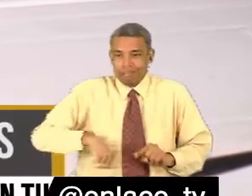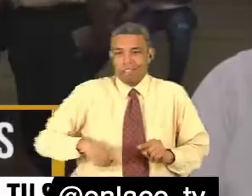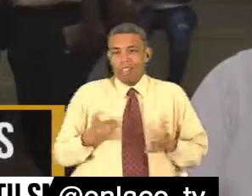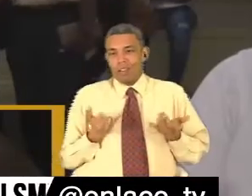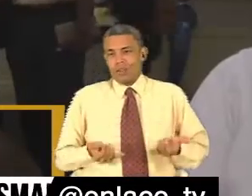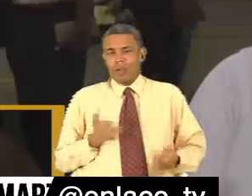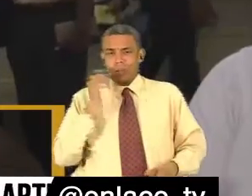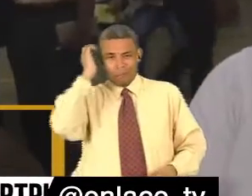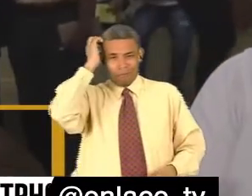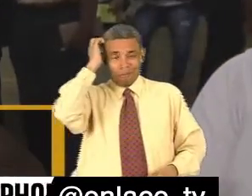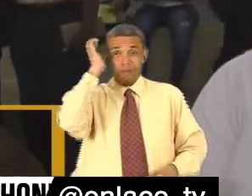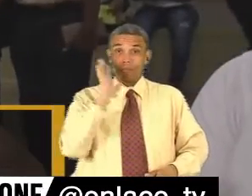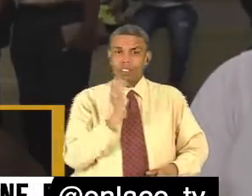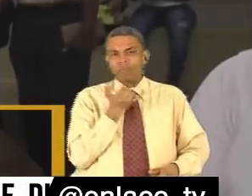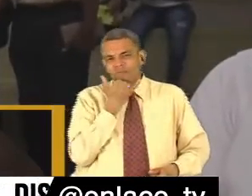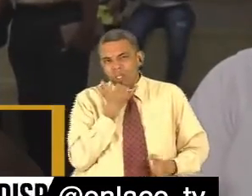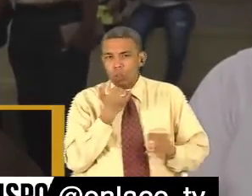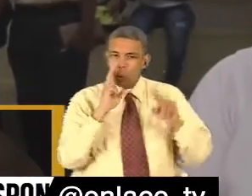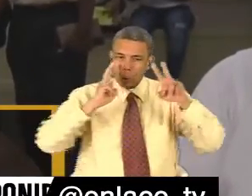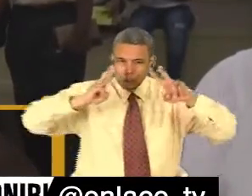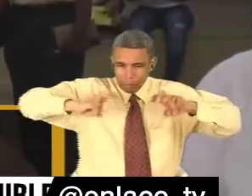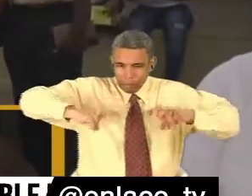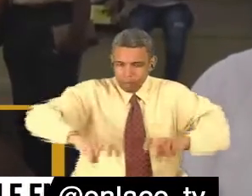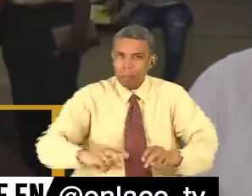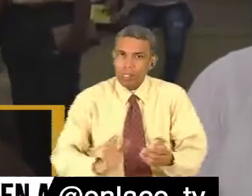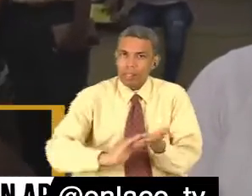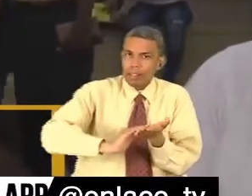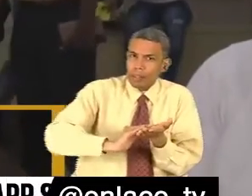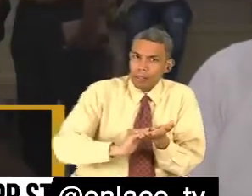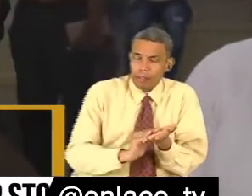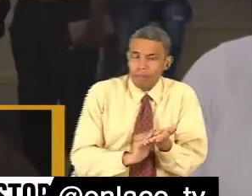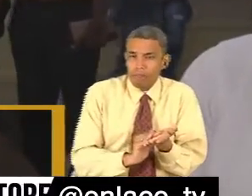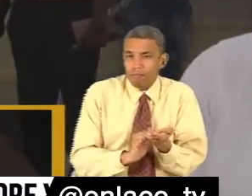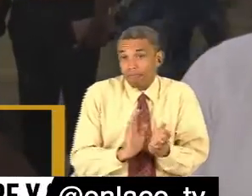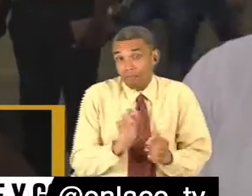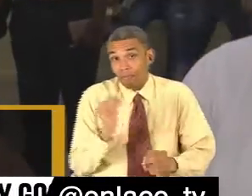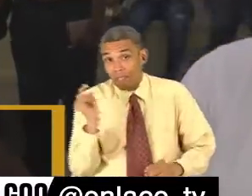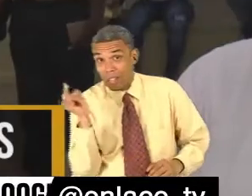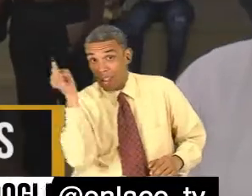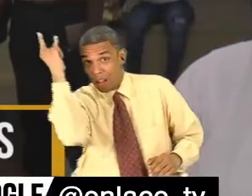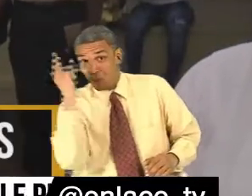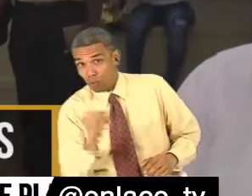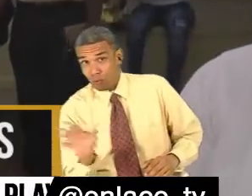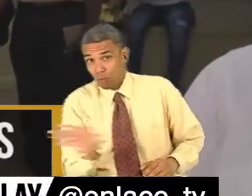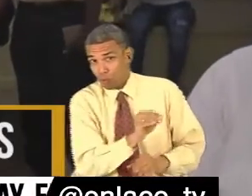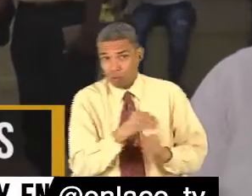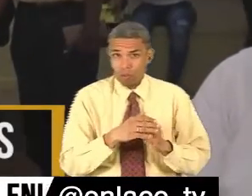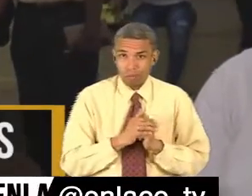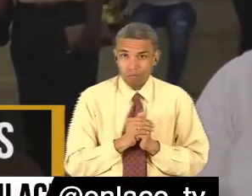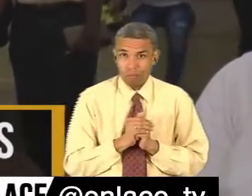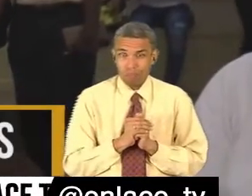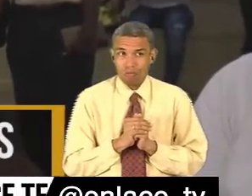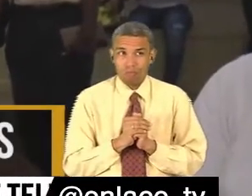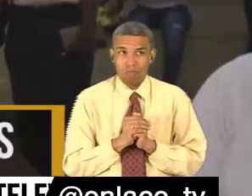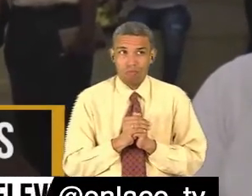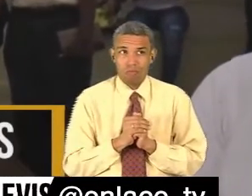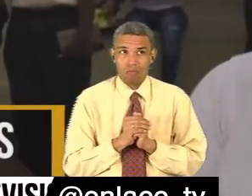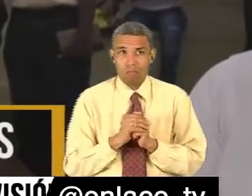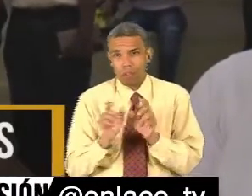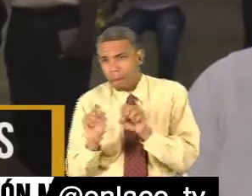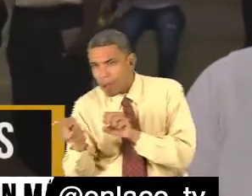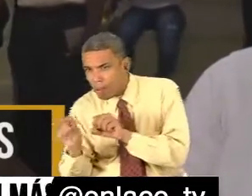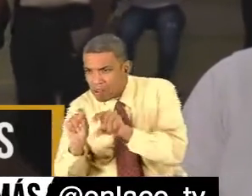de ir revisando qué se puede ir haciendo para lograr que todos queden inscritos en el Censo Municipal